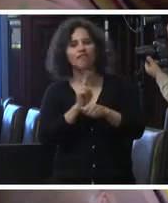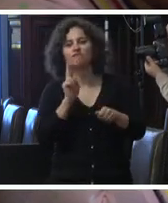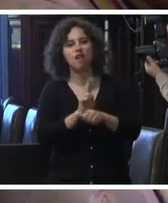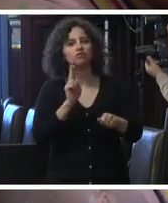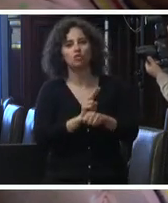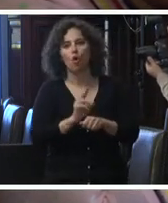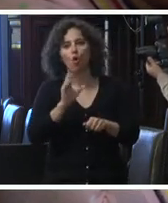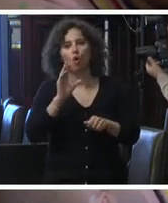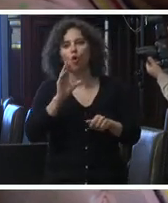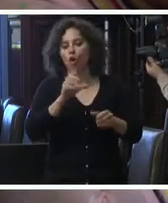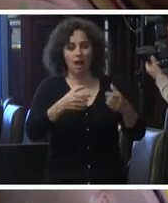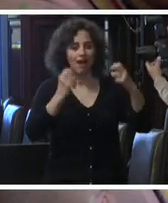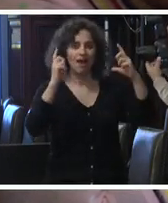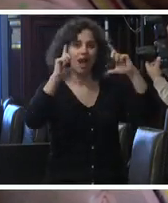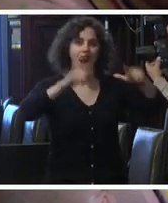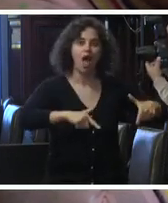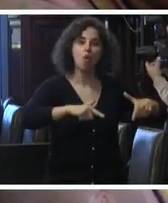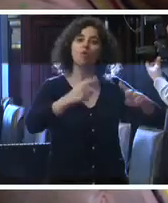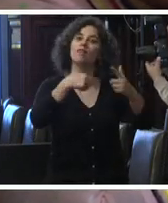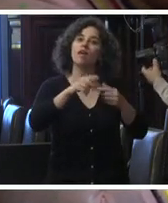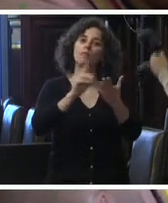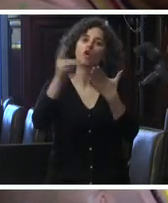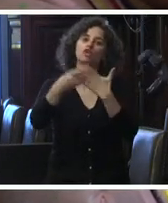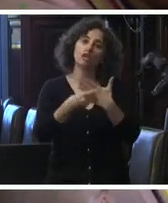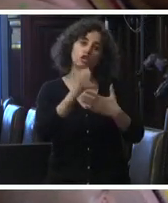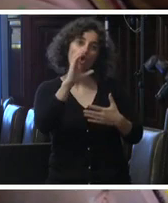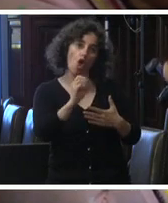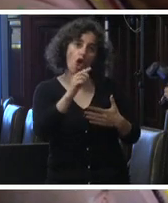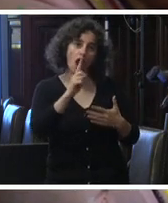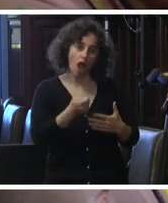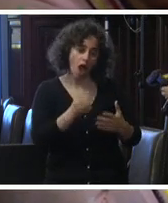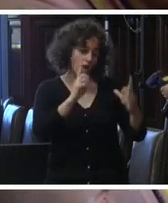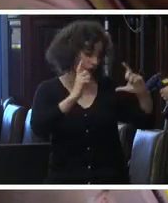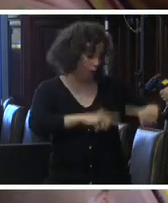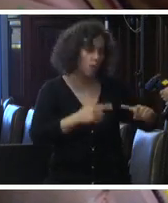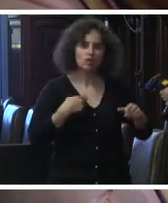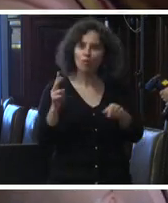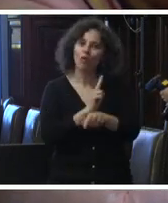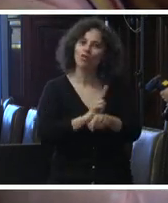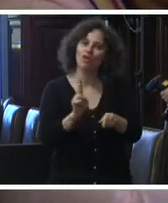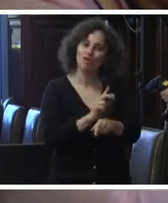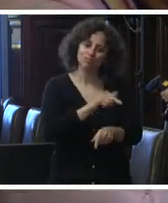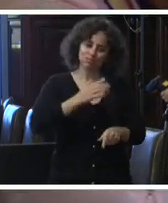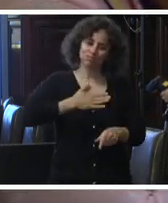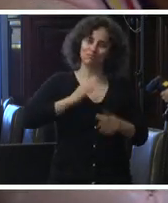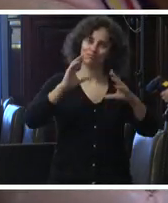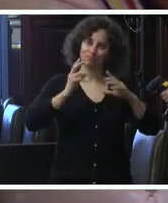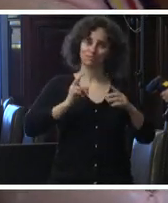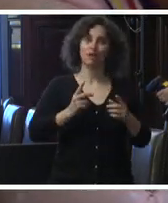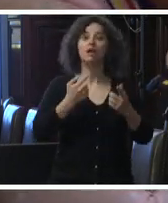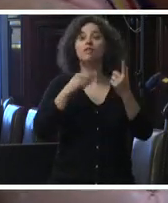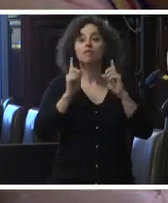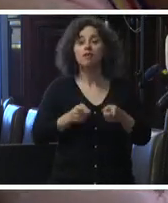defensora de las lagunas del proyecto Conga, de la Laguna del Perol, del distrito de Sorochuco.